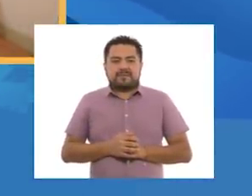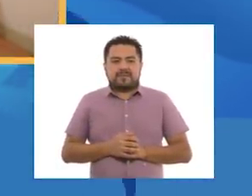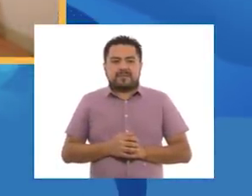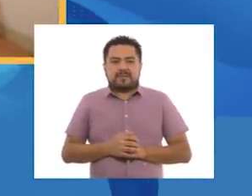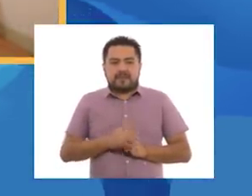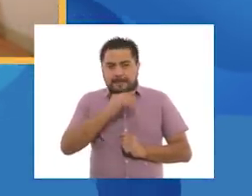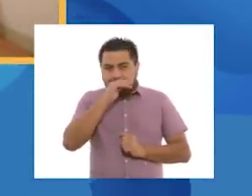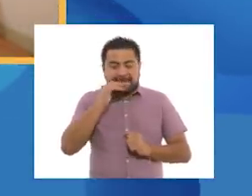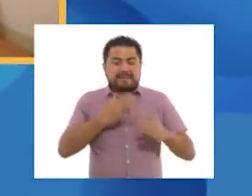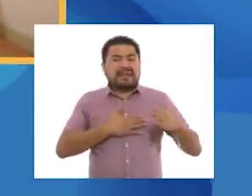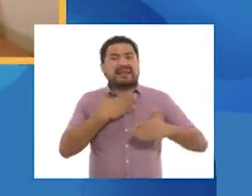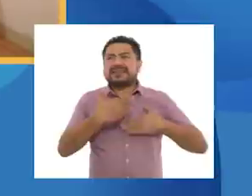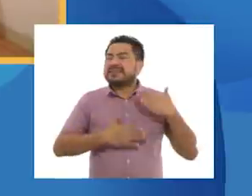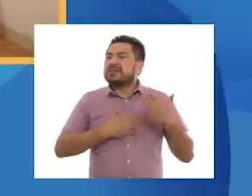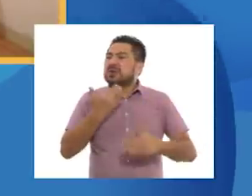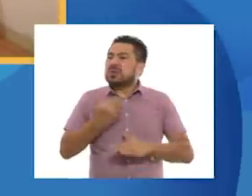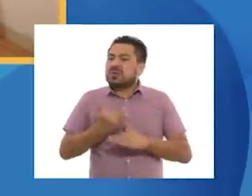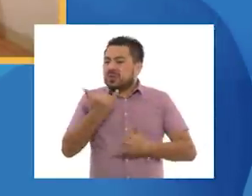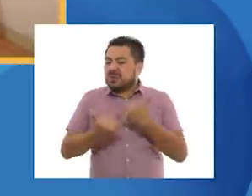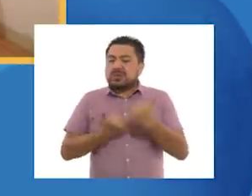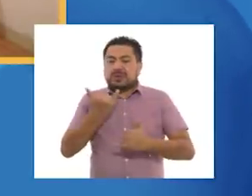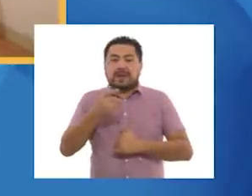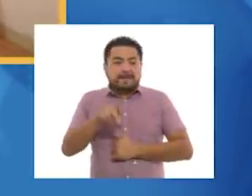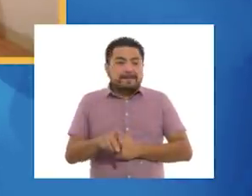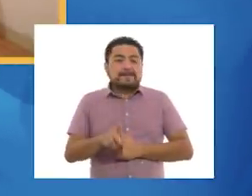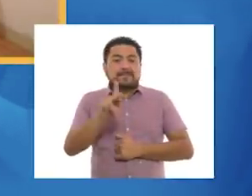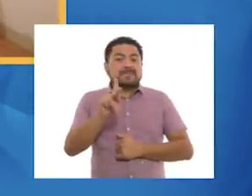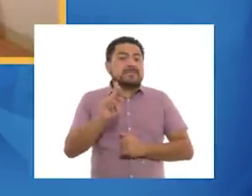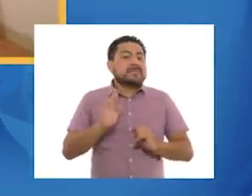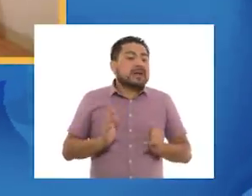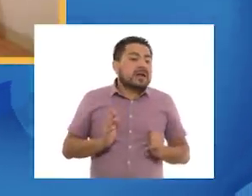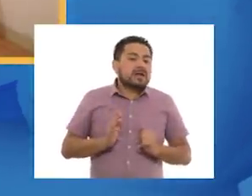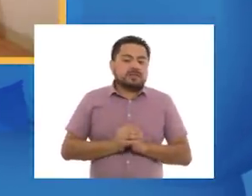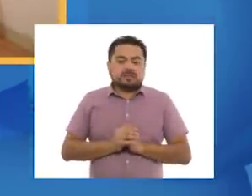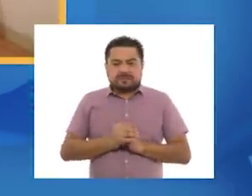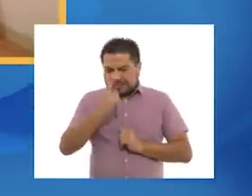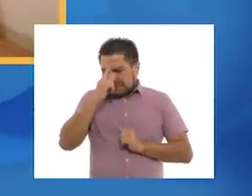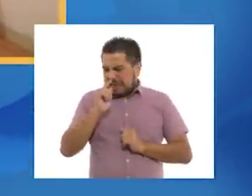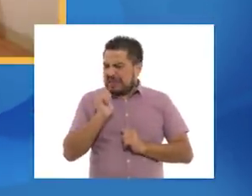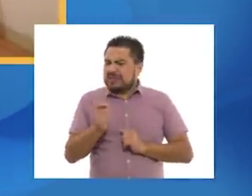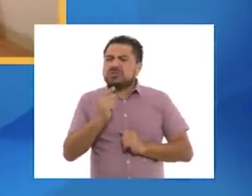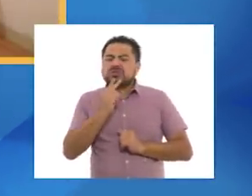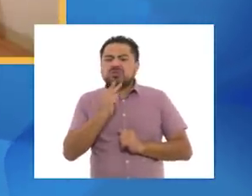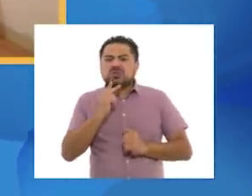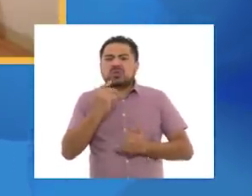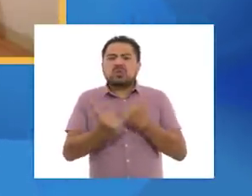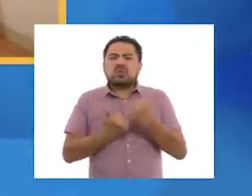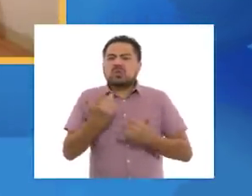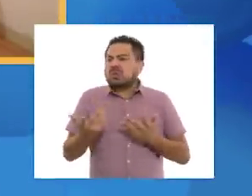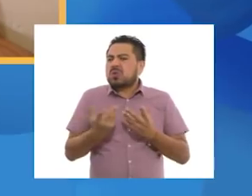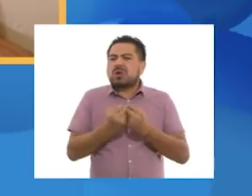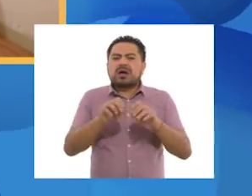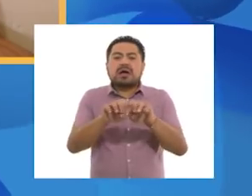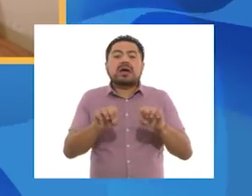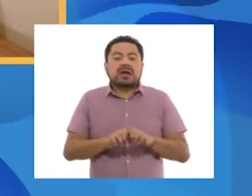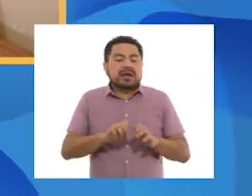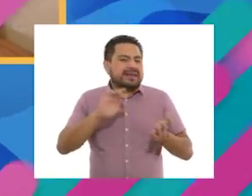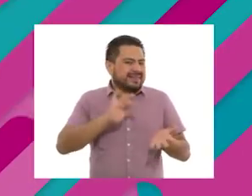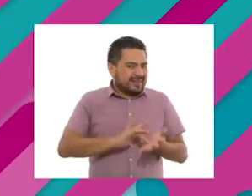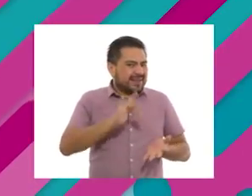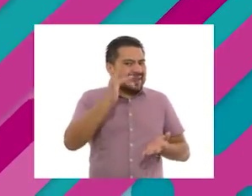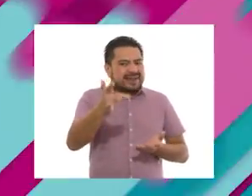¡Qué divertido, maestro Jorge! Pero... ¿para qué nos sirven los juegos cooperativos?